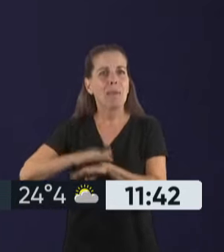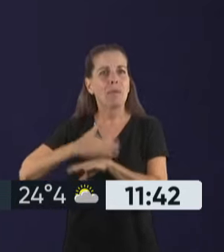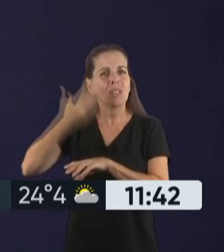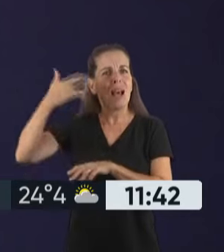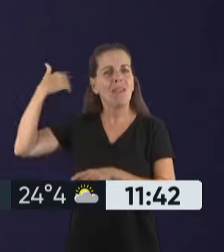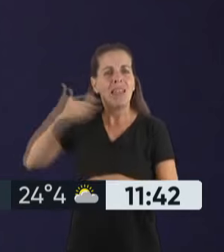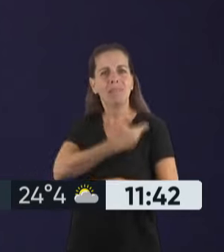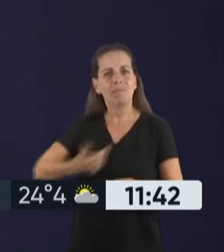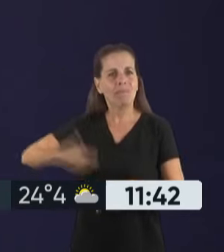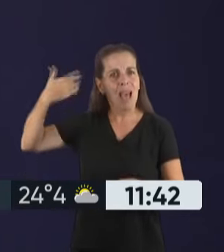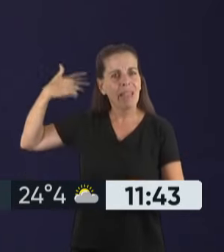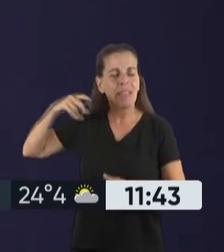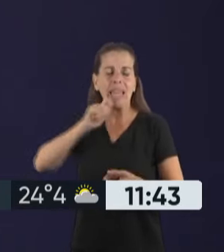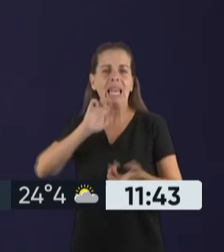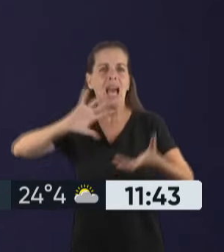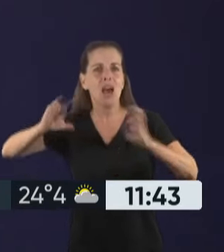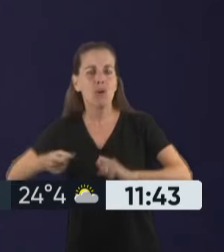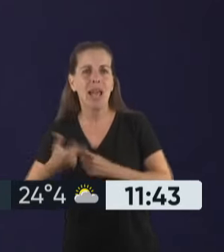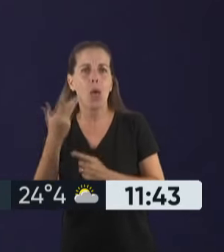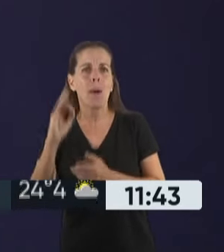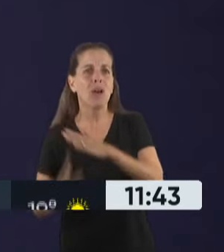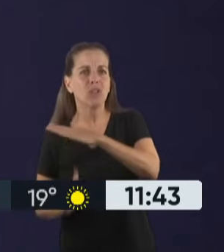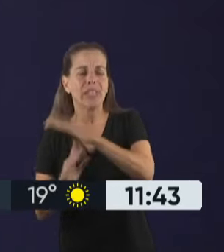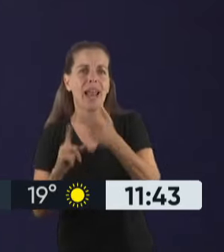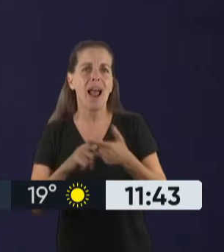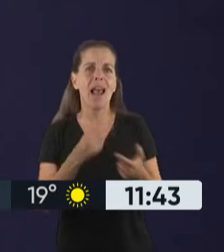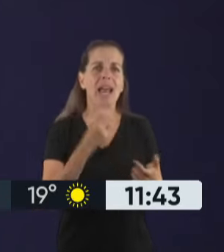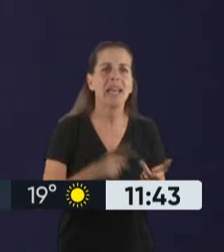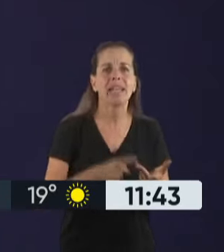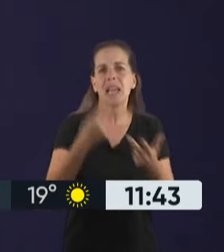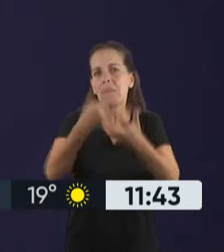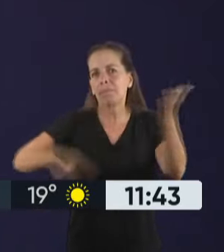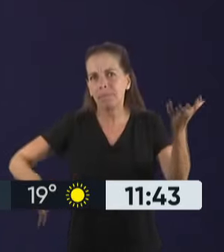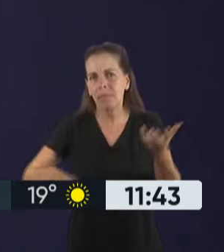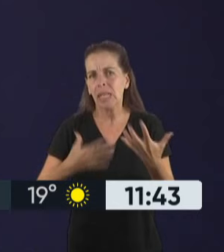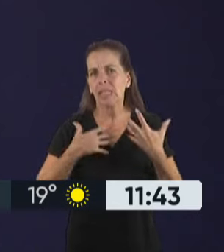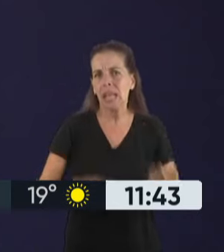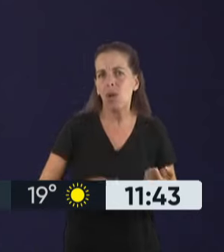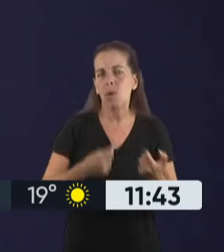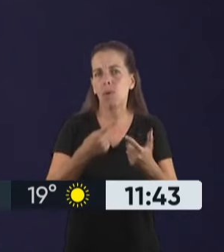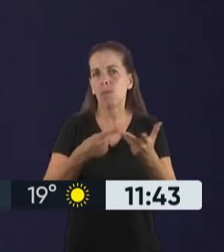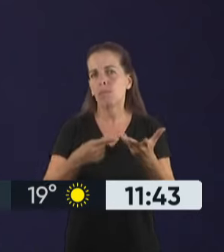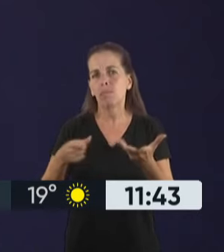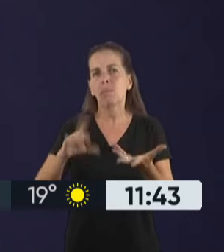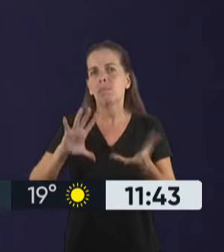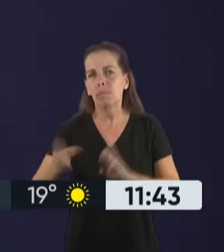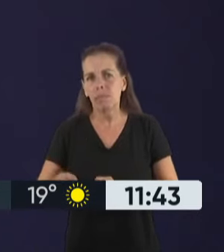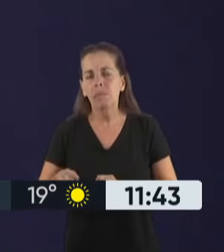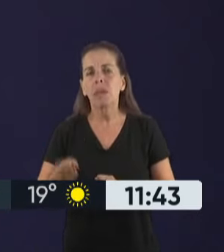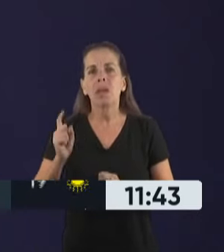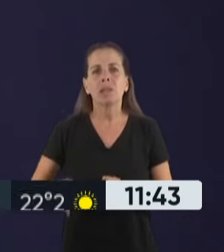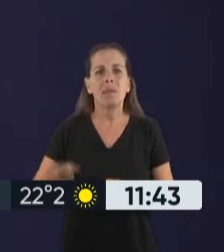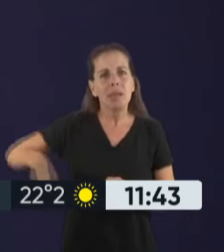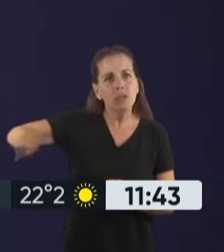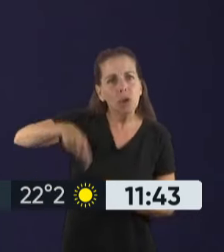Banco Central de haber eh contribuido a empeorar